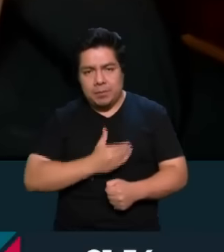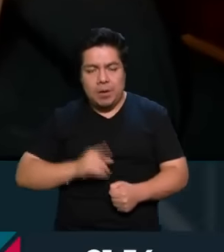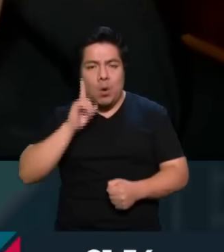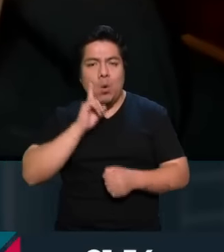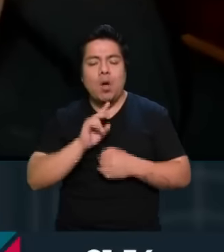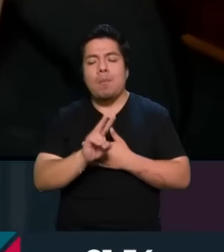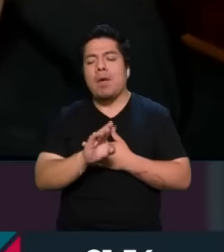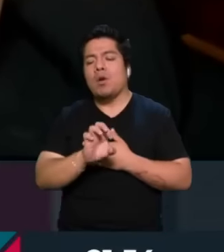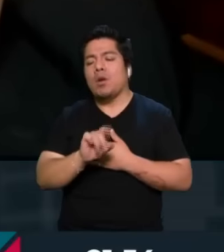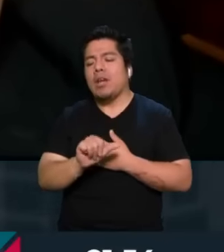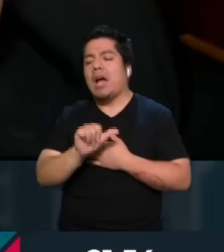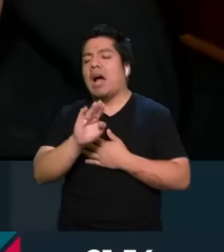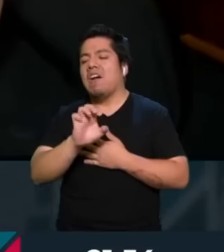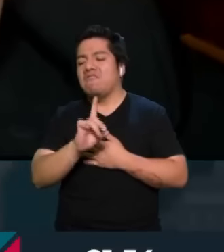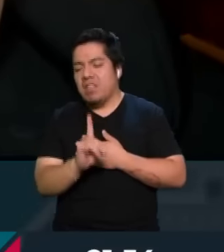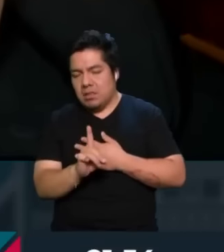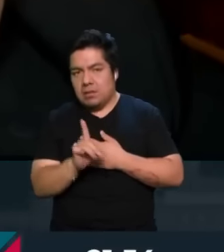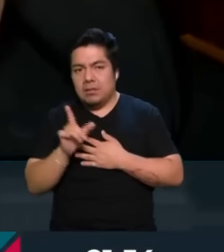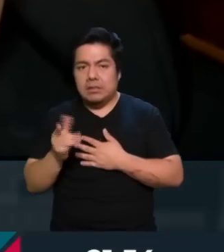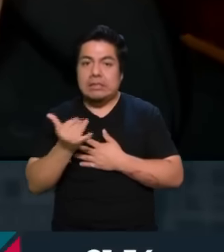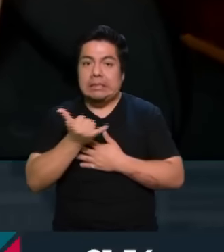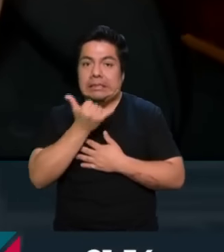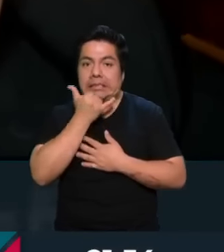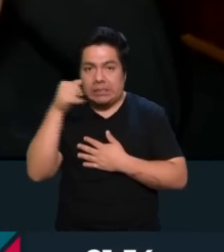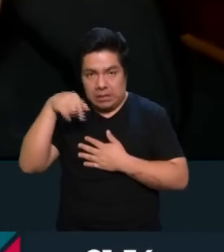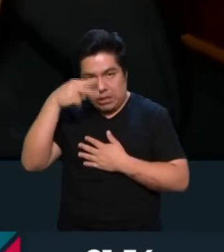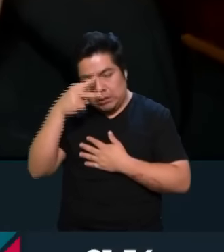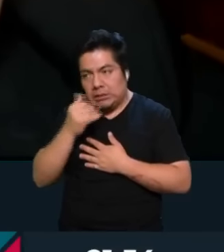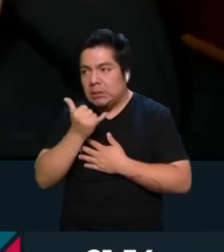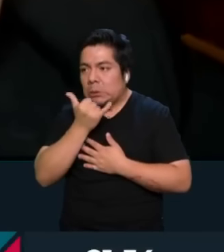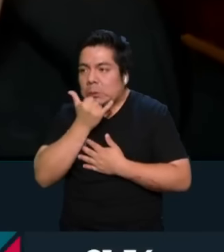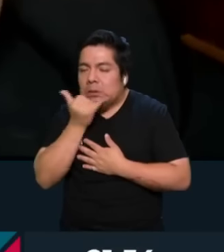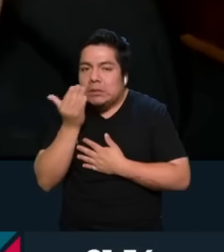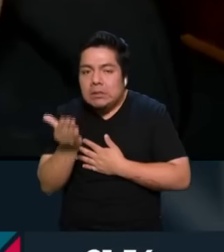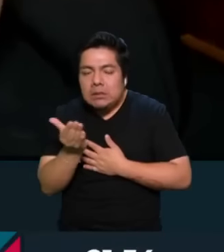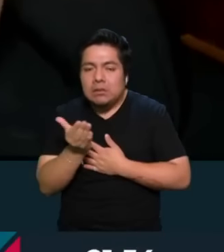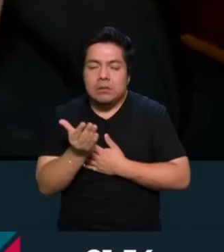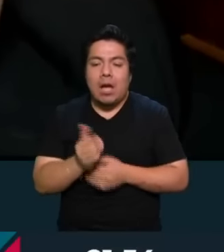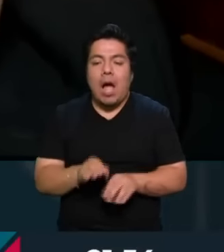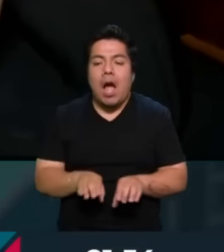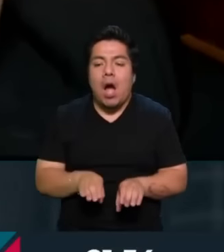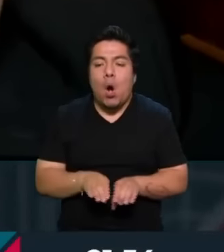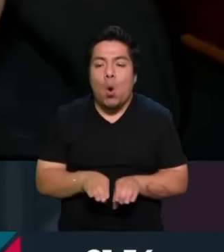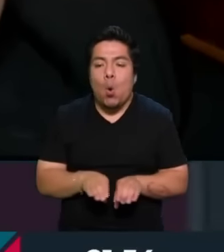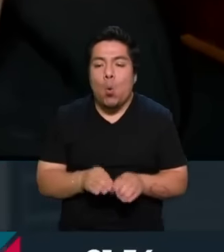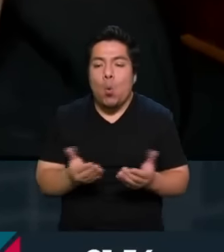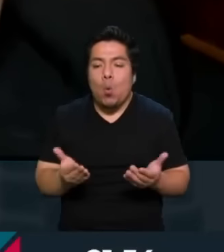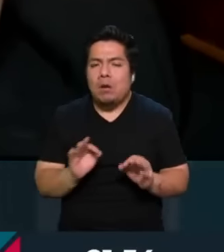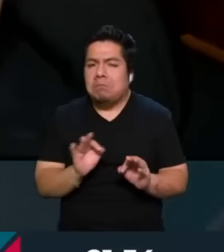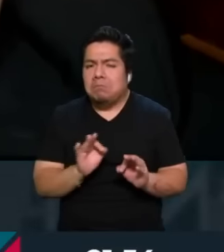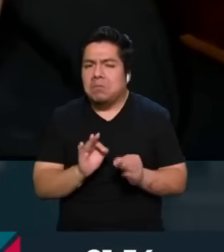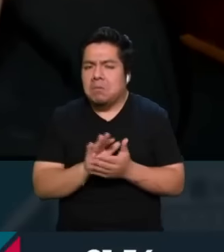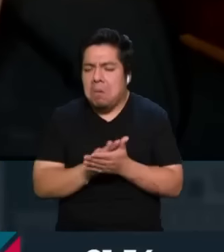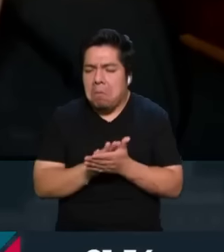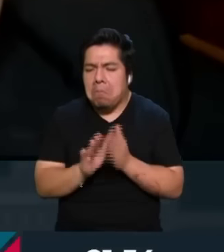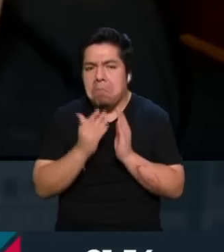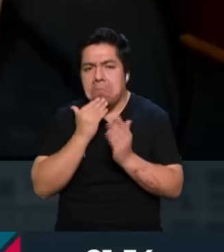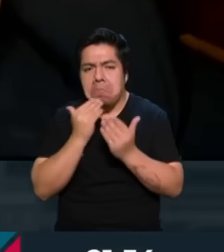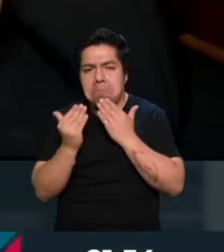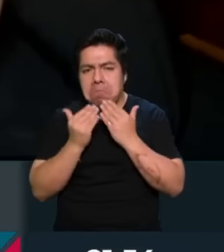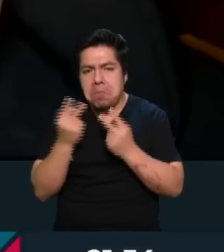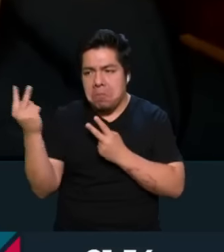abad de pues pedir perdón a México De qué manera podrían pues limarse espesas Por así decirlo